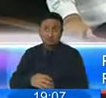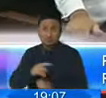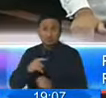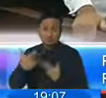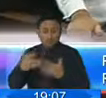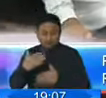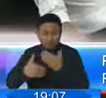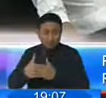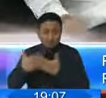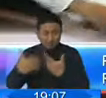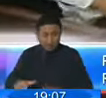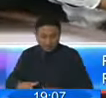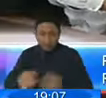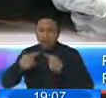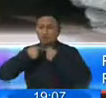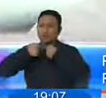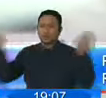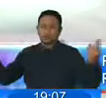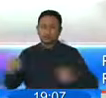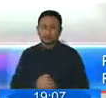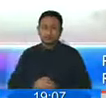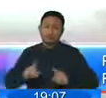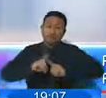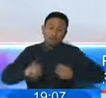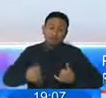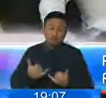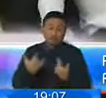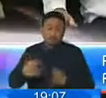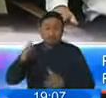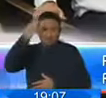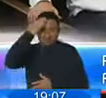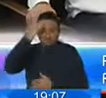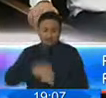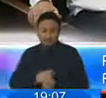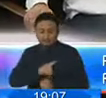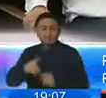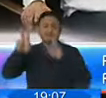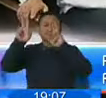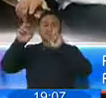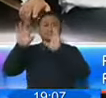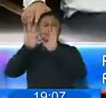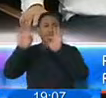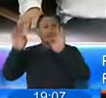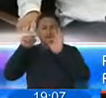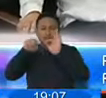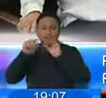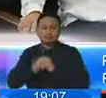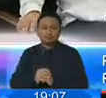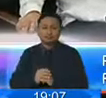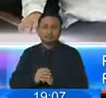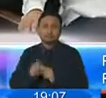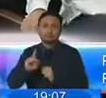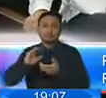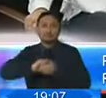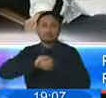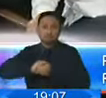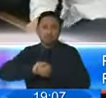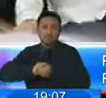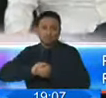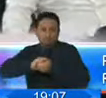públicos, de conocimiento público, pero se conoce previamente que uno de estos temas sería prácticamente de